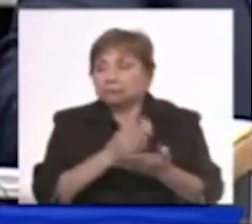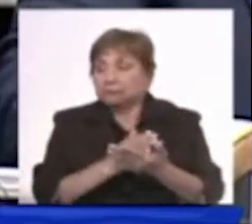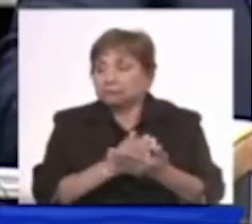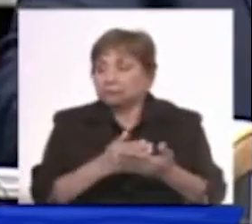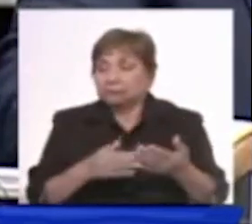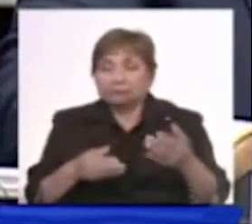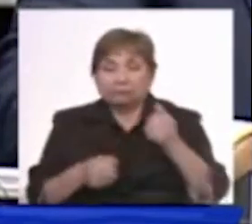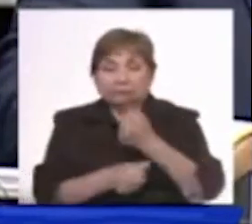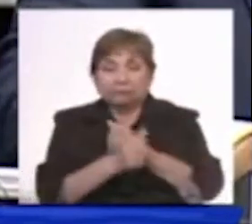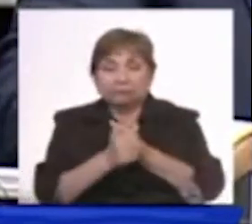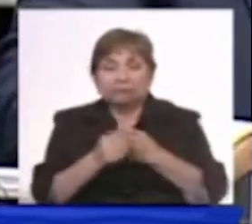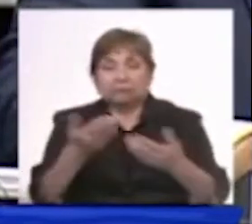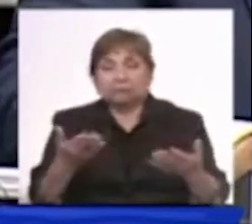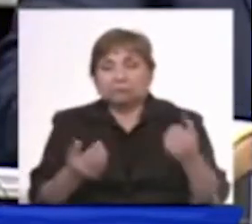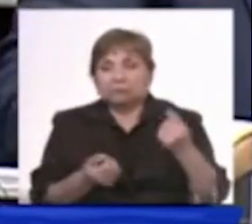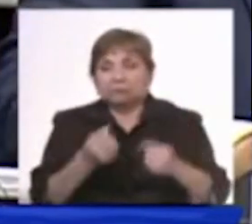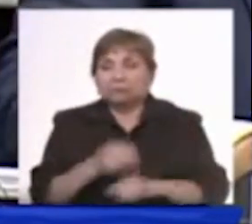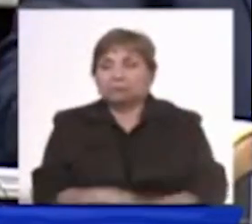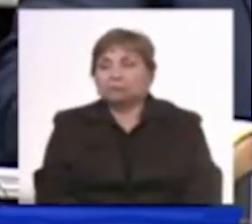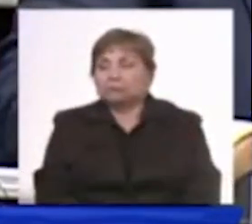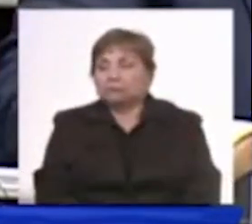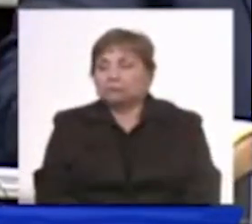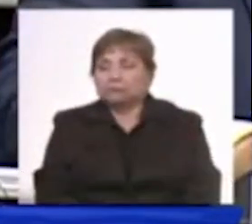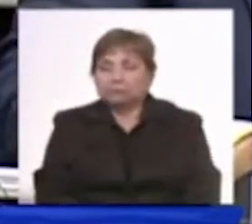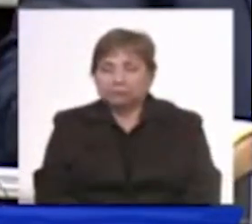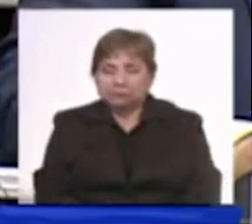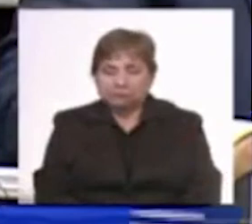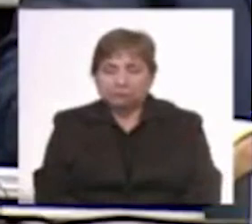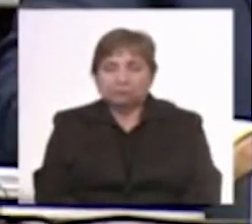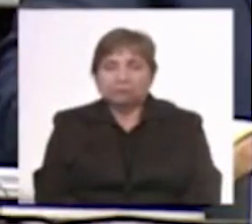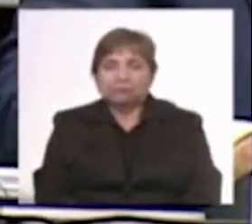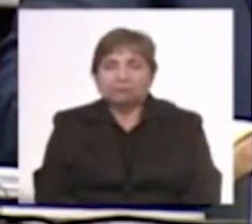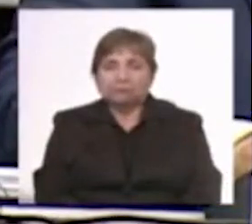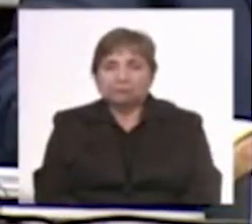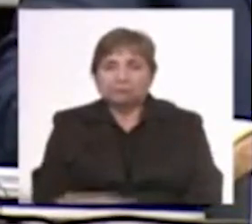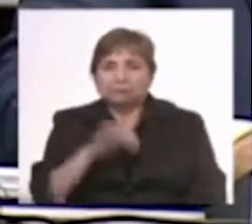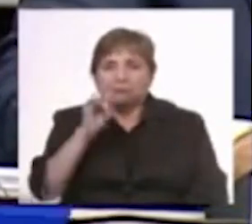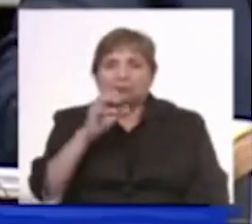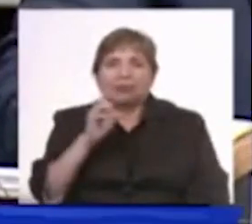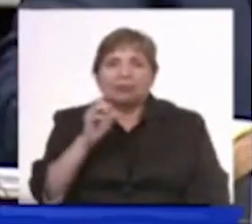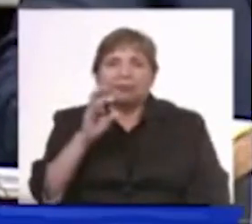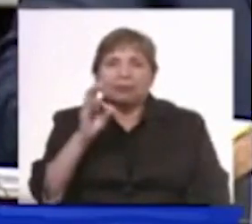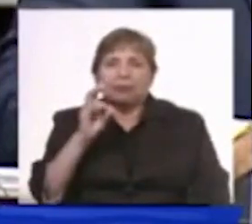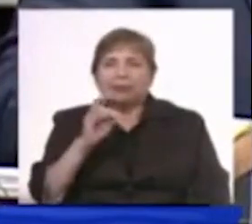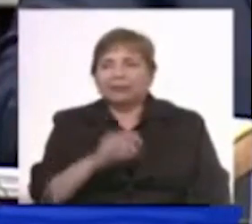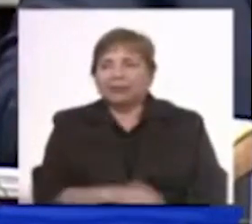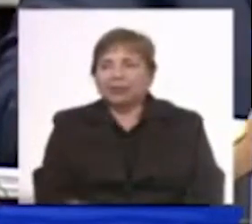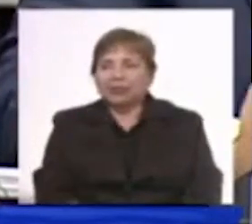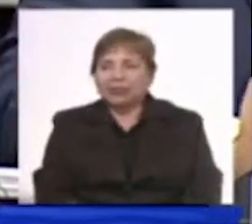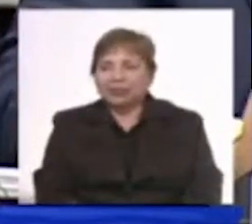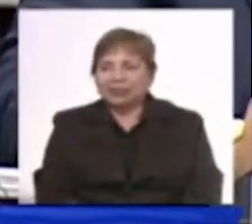respecto a la seguridad de su vehículo. Siguiente pregunta, Yuli Guevara de TV Perú.